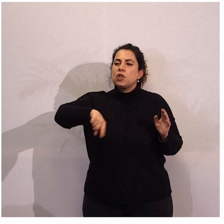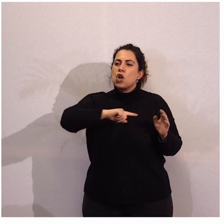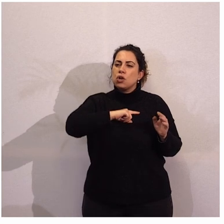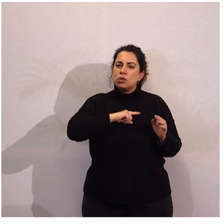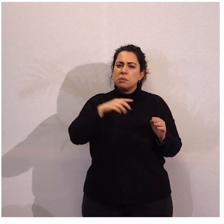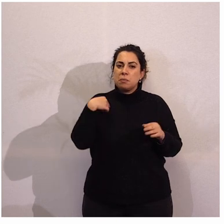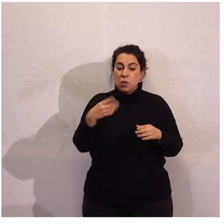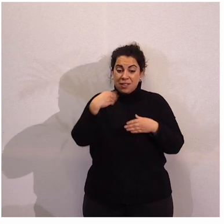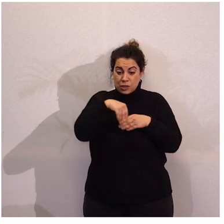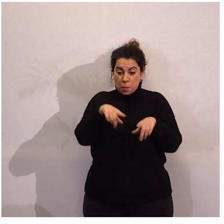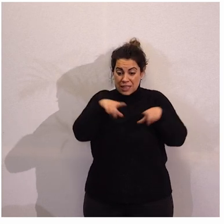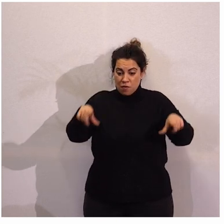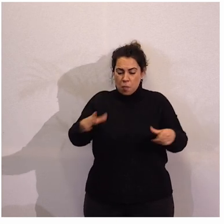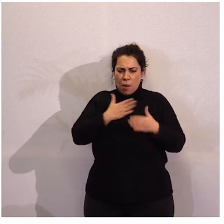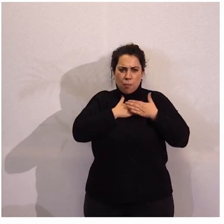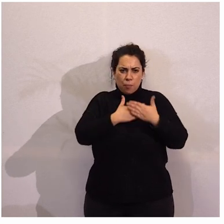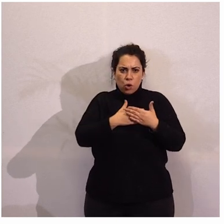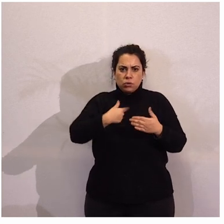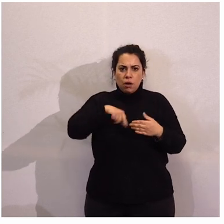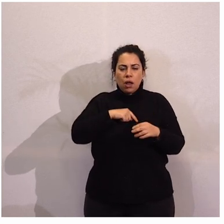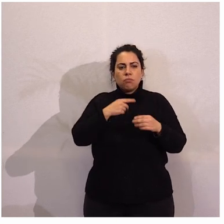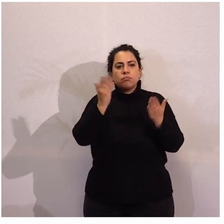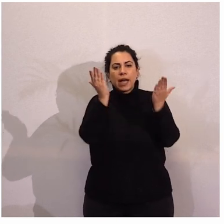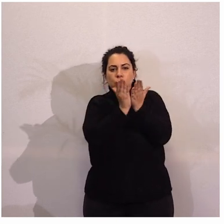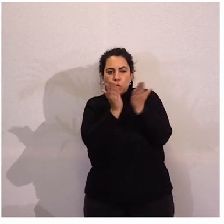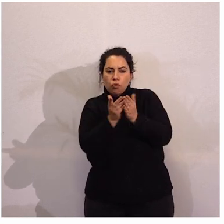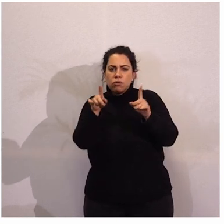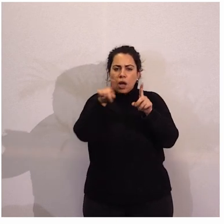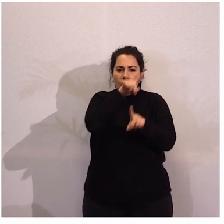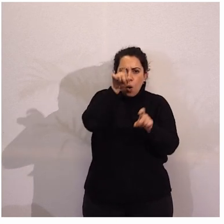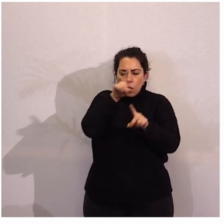Nosotros en la plataforma del voluntariado hacemos estudios,